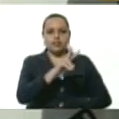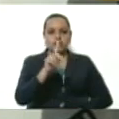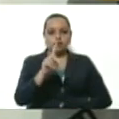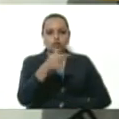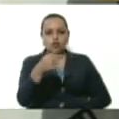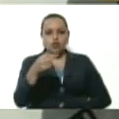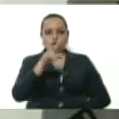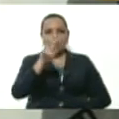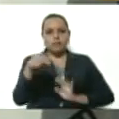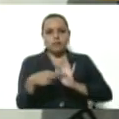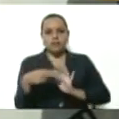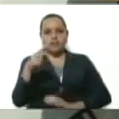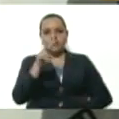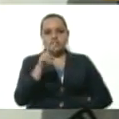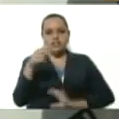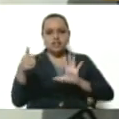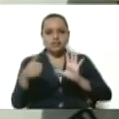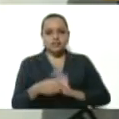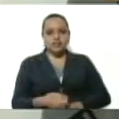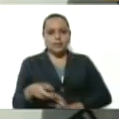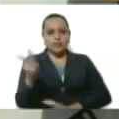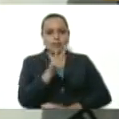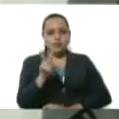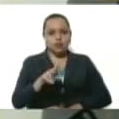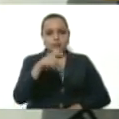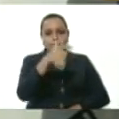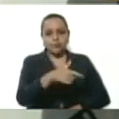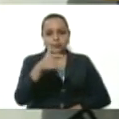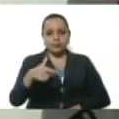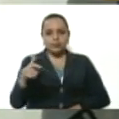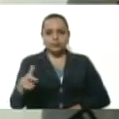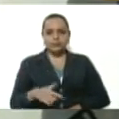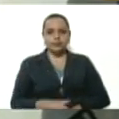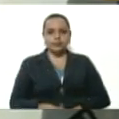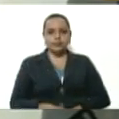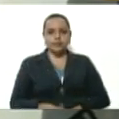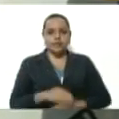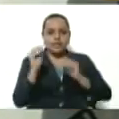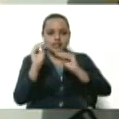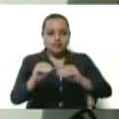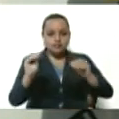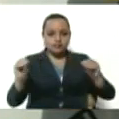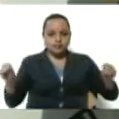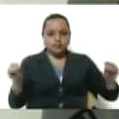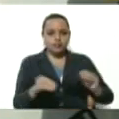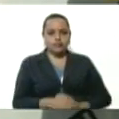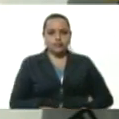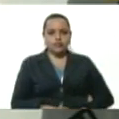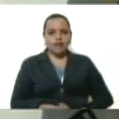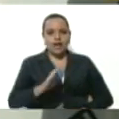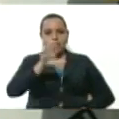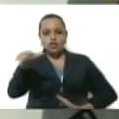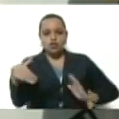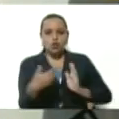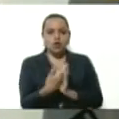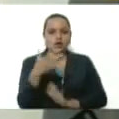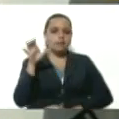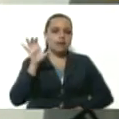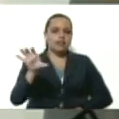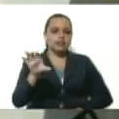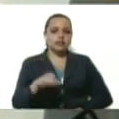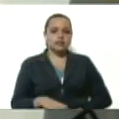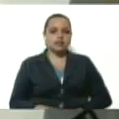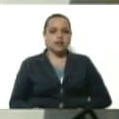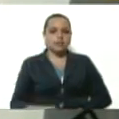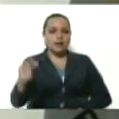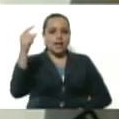2021-2026. Venezolanos y venezolanas, se convoca a todo el país para